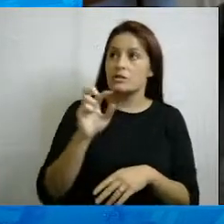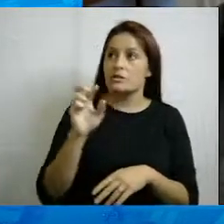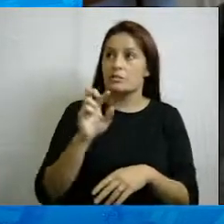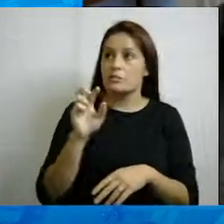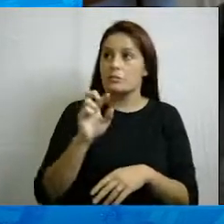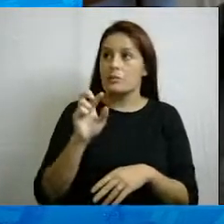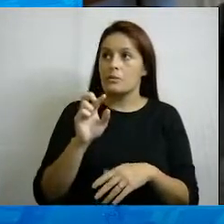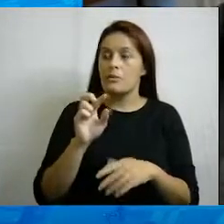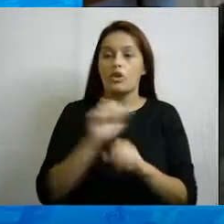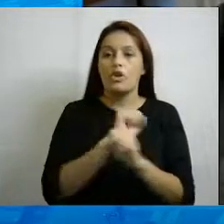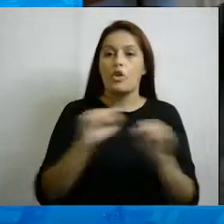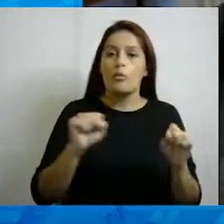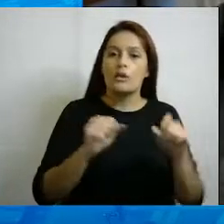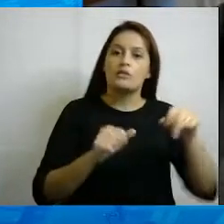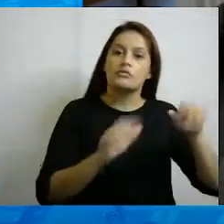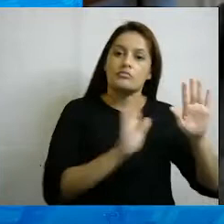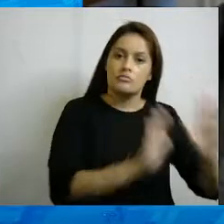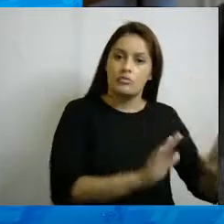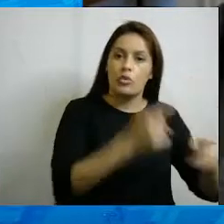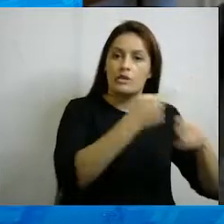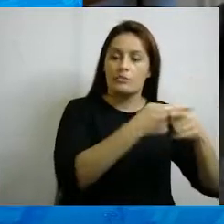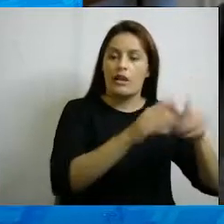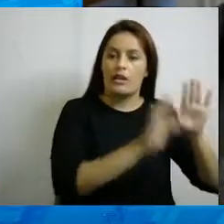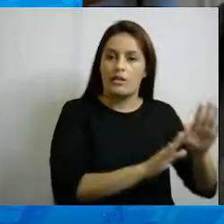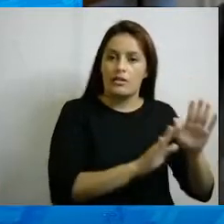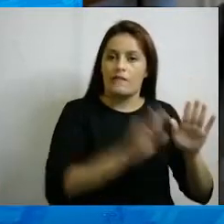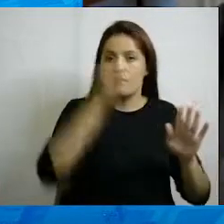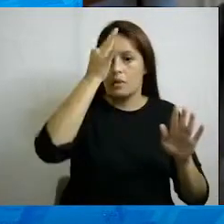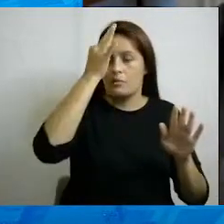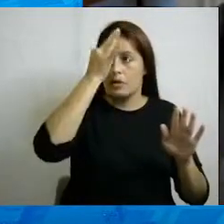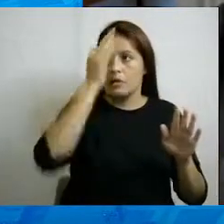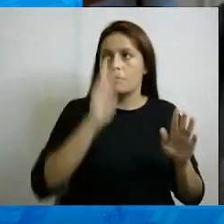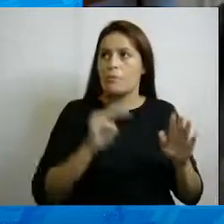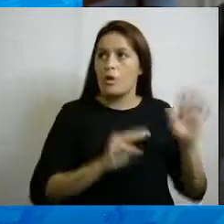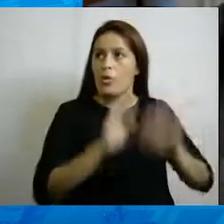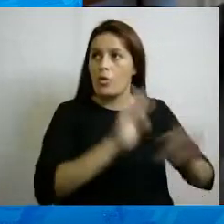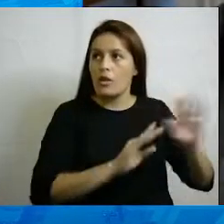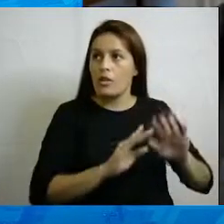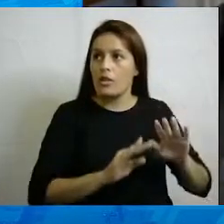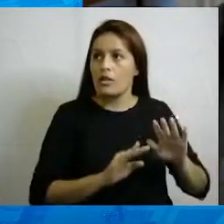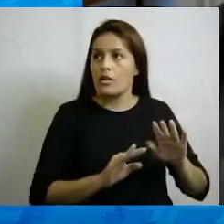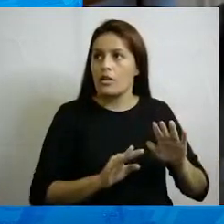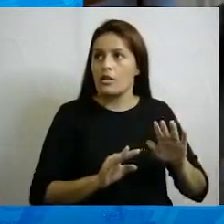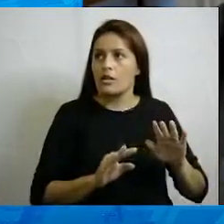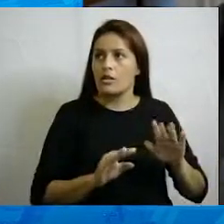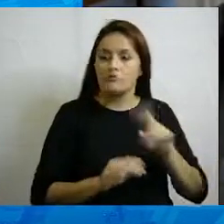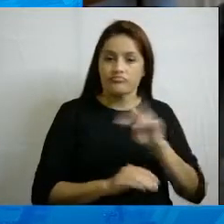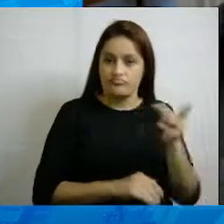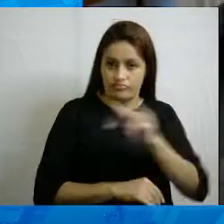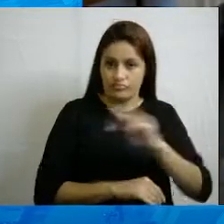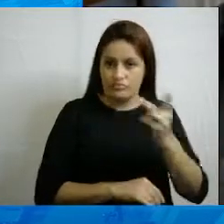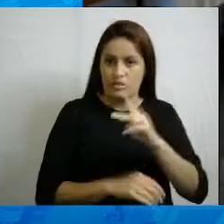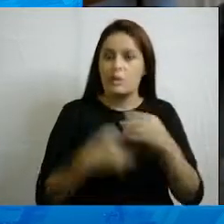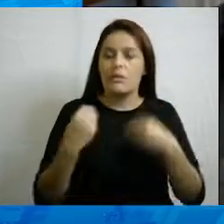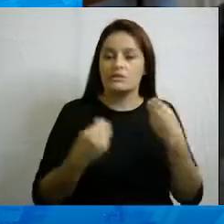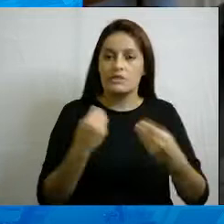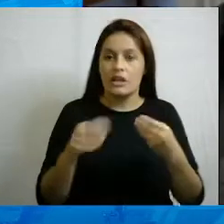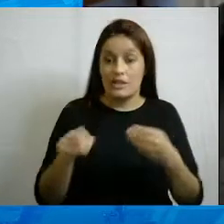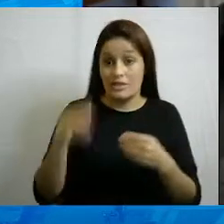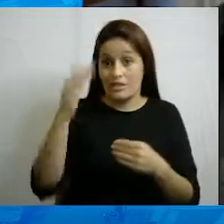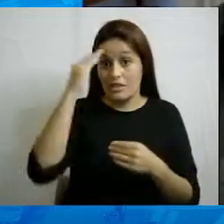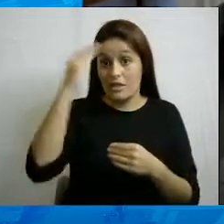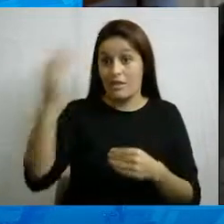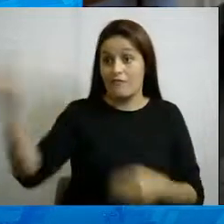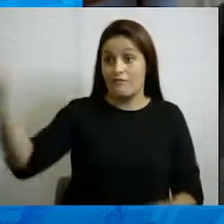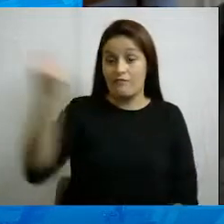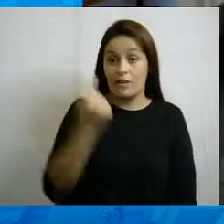crisis, no puede caminar y deja de trabajar una semana. Y mi mamá lo cuida. Y después sale mi mamá y así se lleva. ¿Qué es lo que pasa? Que ese día el